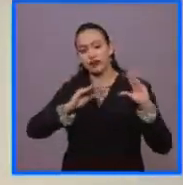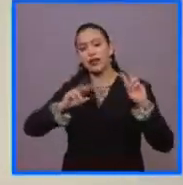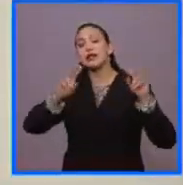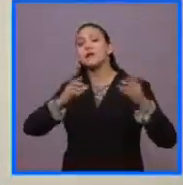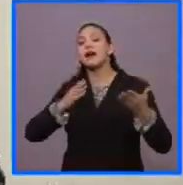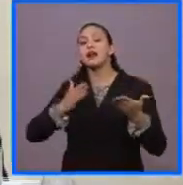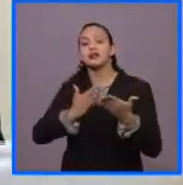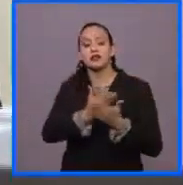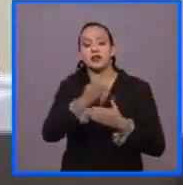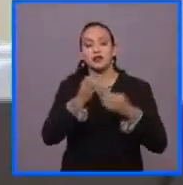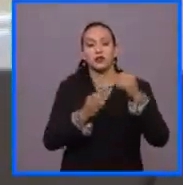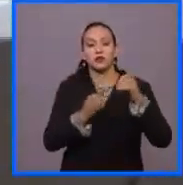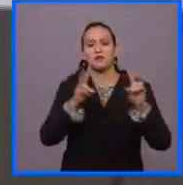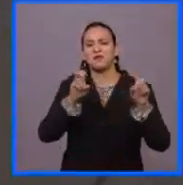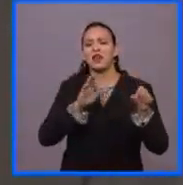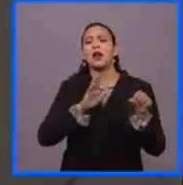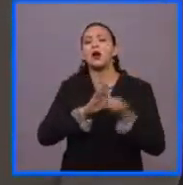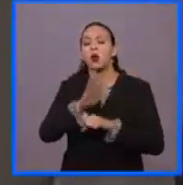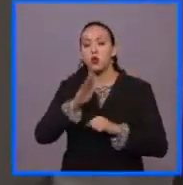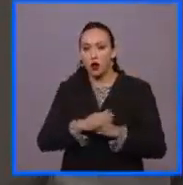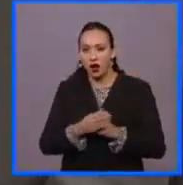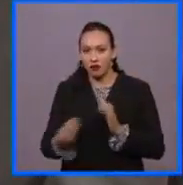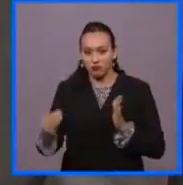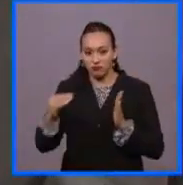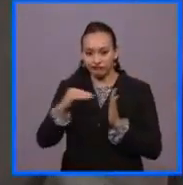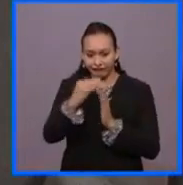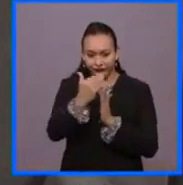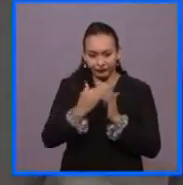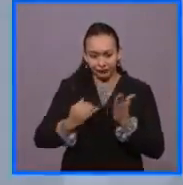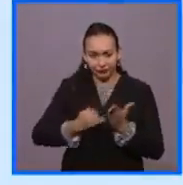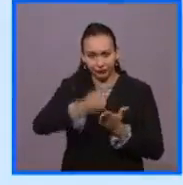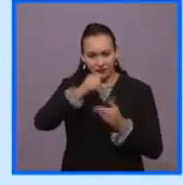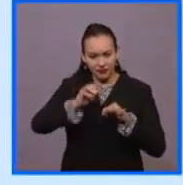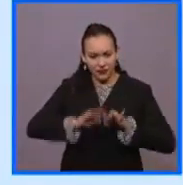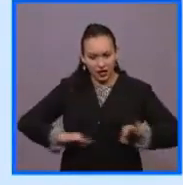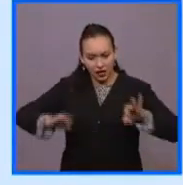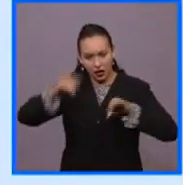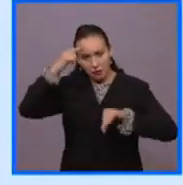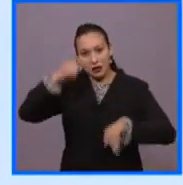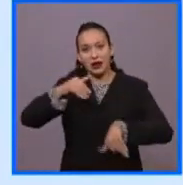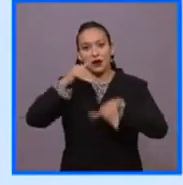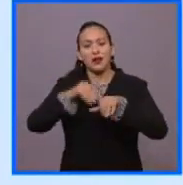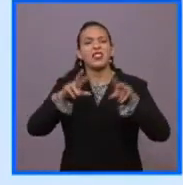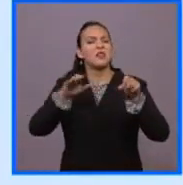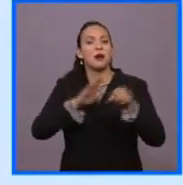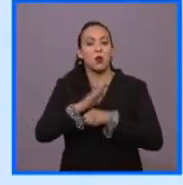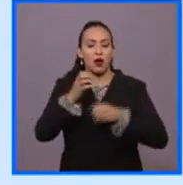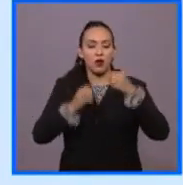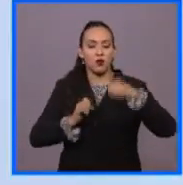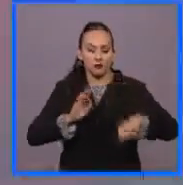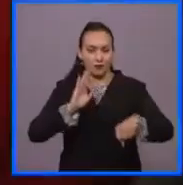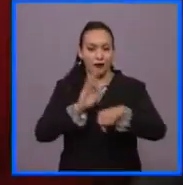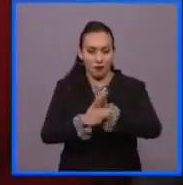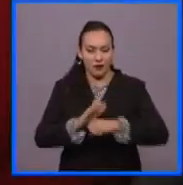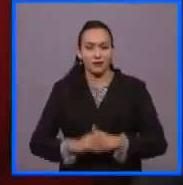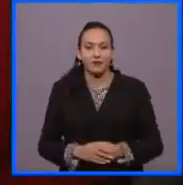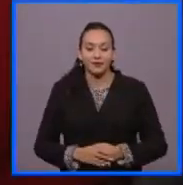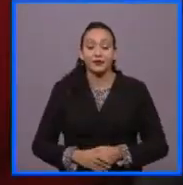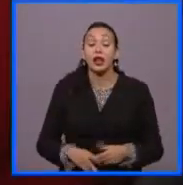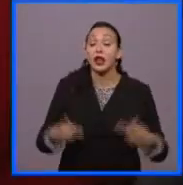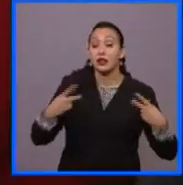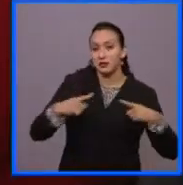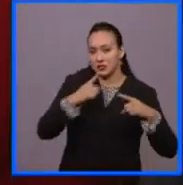la Justicia con el tema Líneas Jurisprudenciales sobre el Juicio de Amparo. Investigadores del Centro de